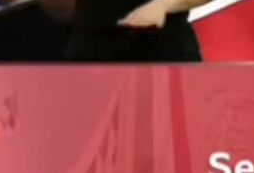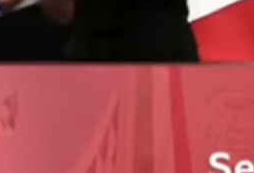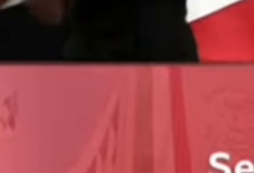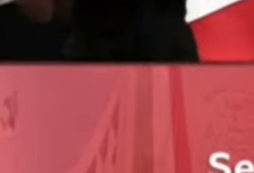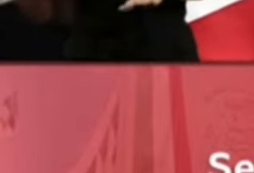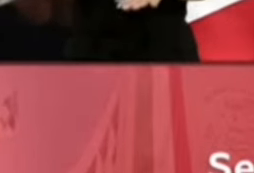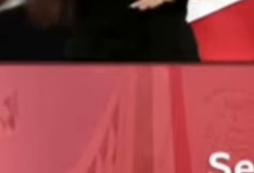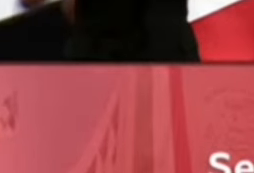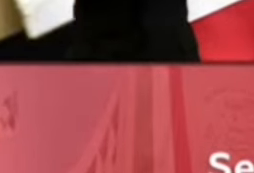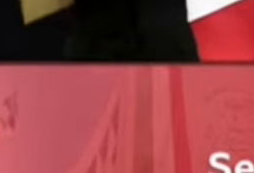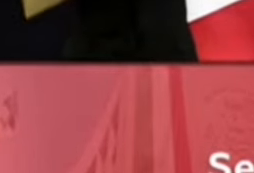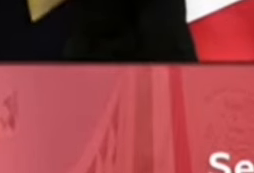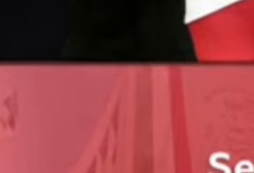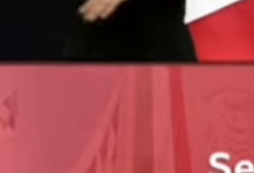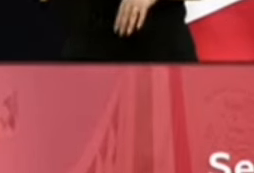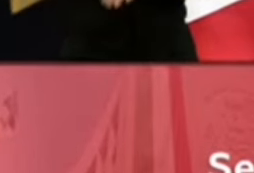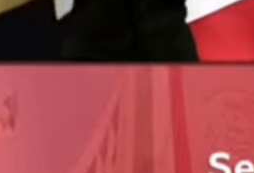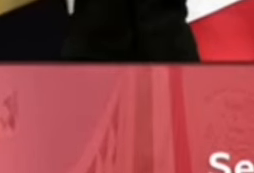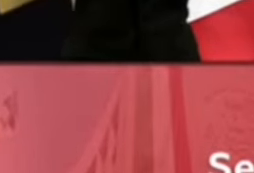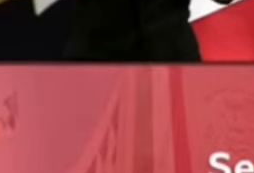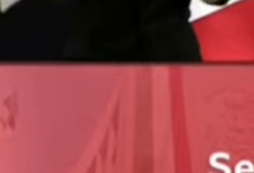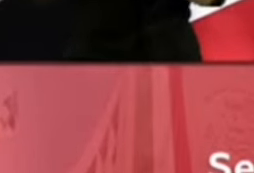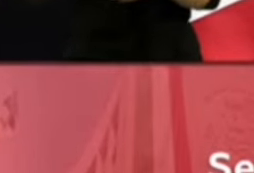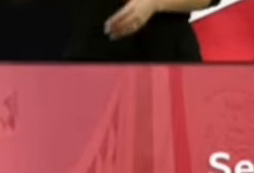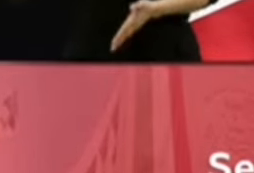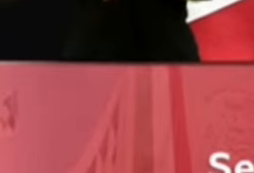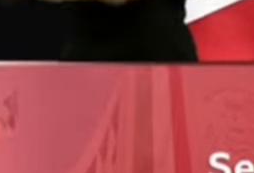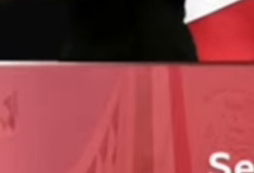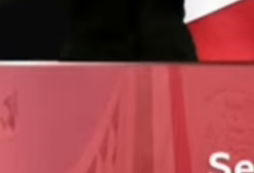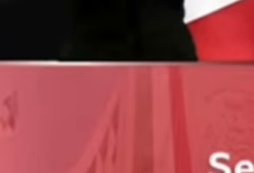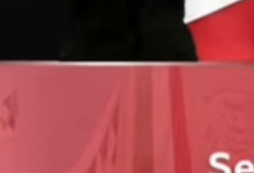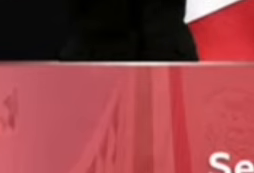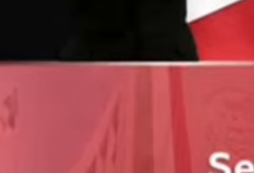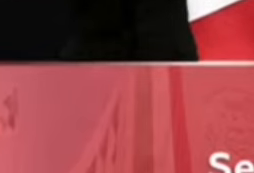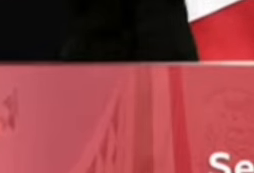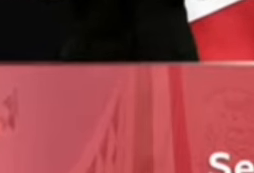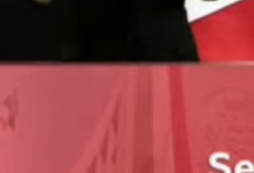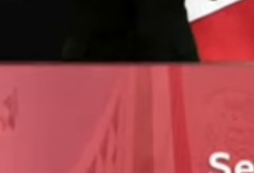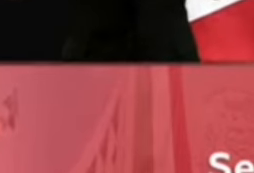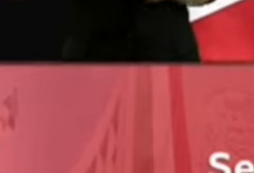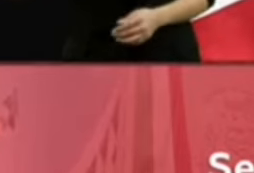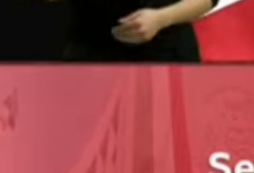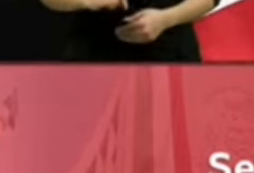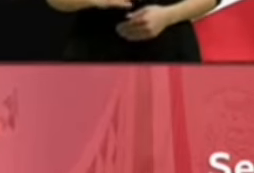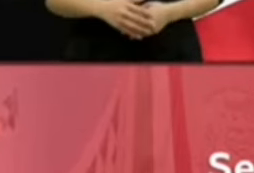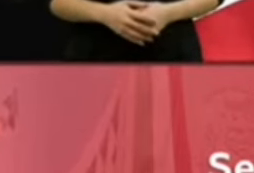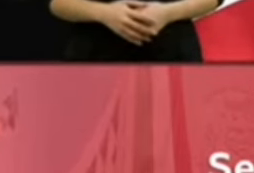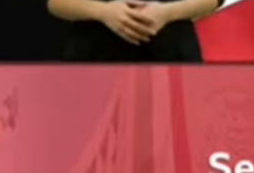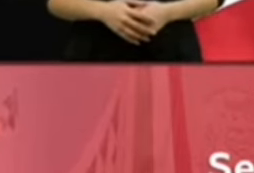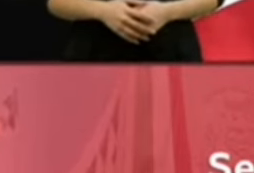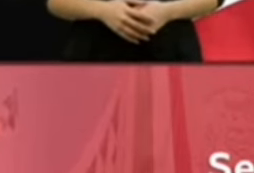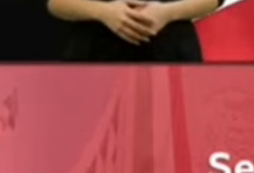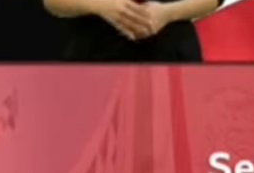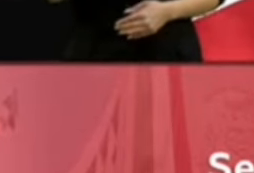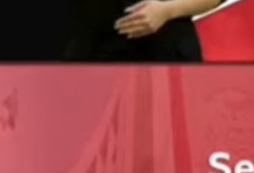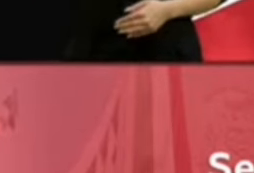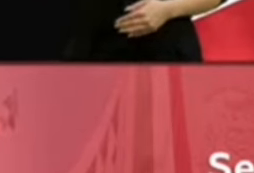agredan físicamente, ni que les falten al respeto de ninguna manera. No solo es